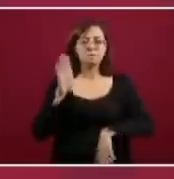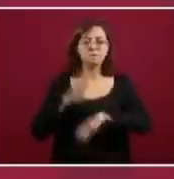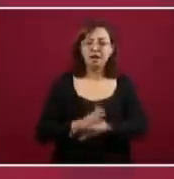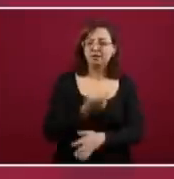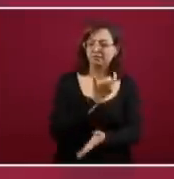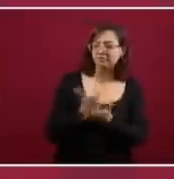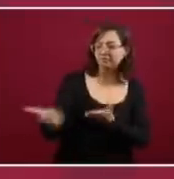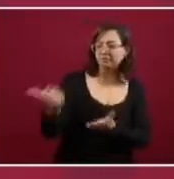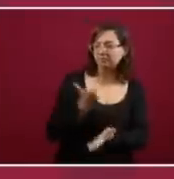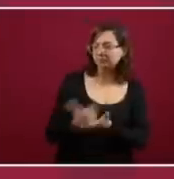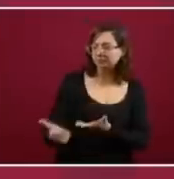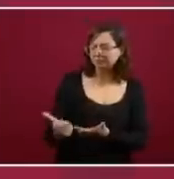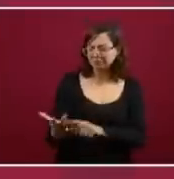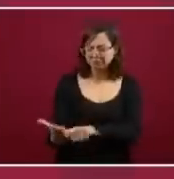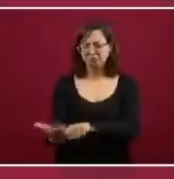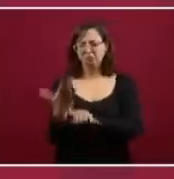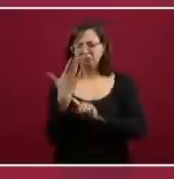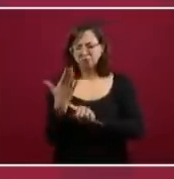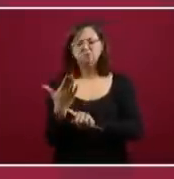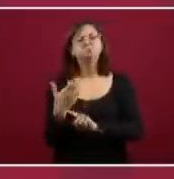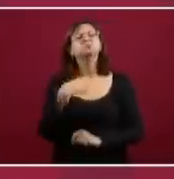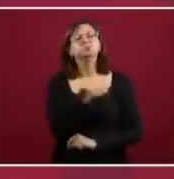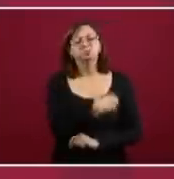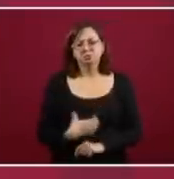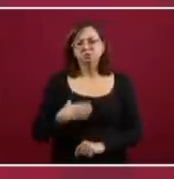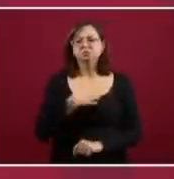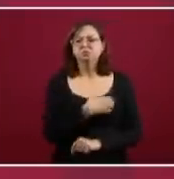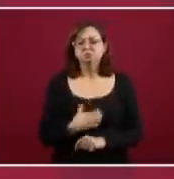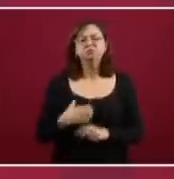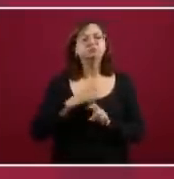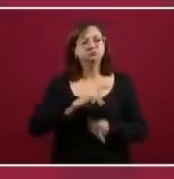esto estoy contento vamos bien